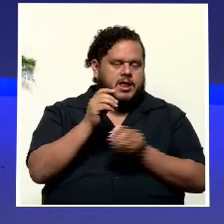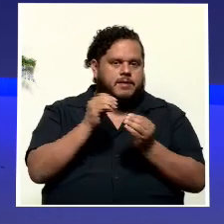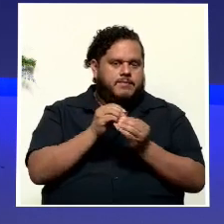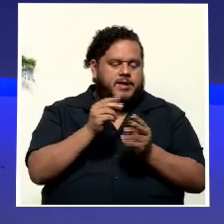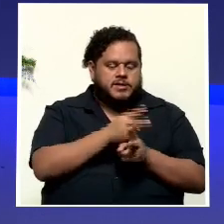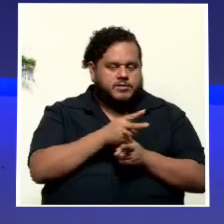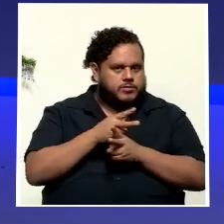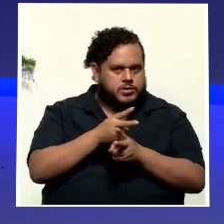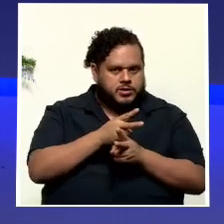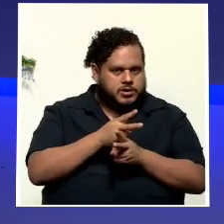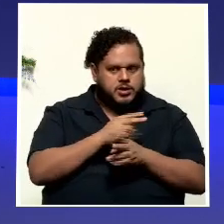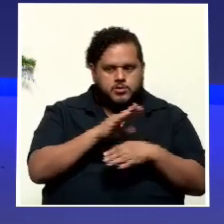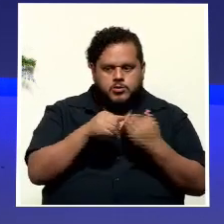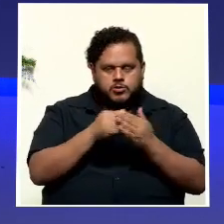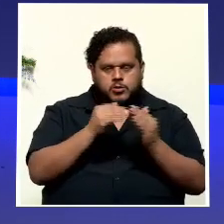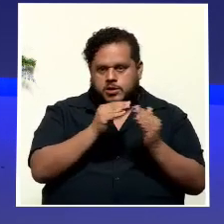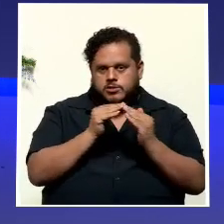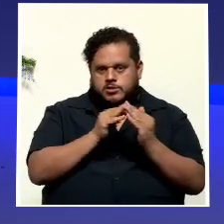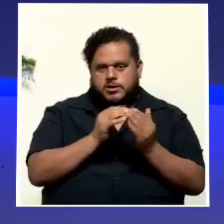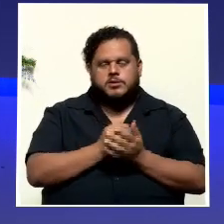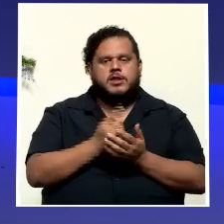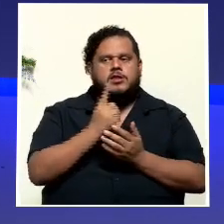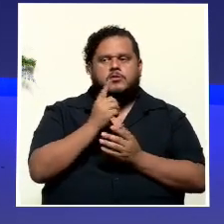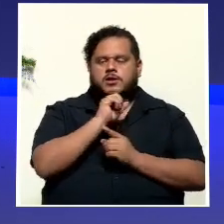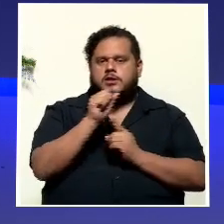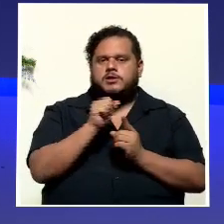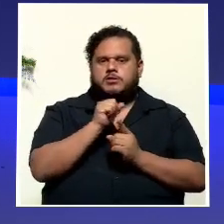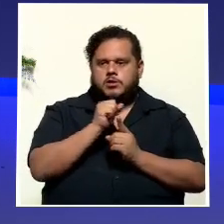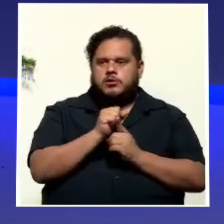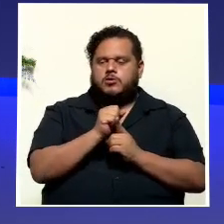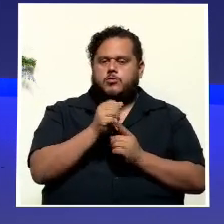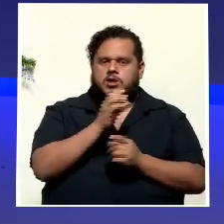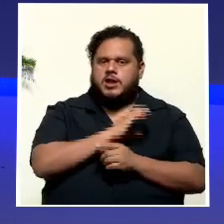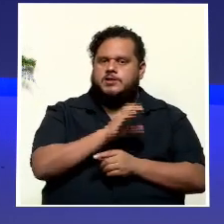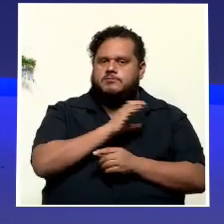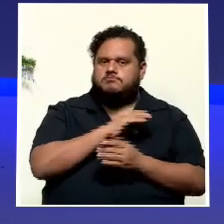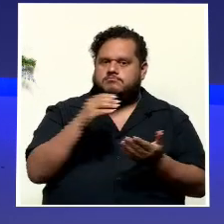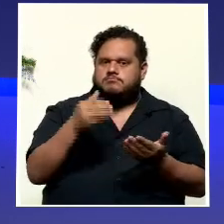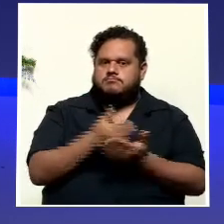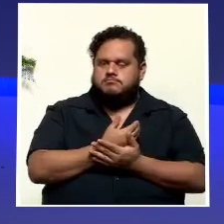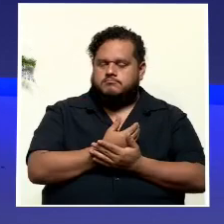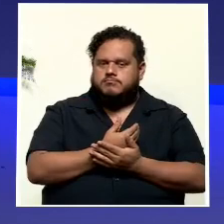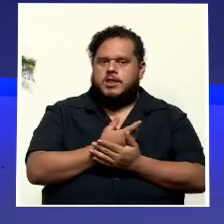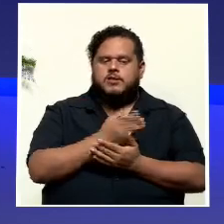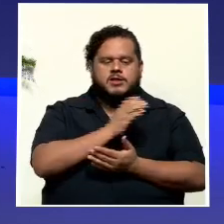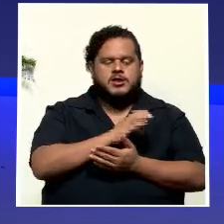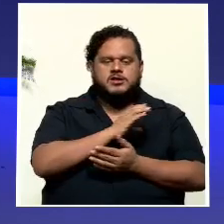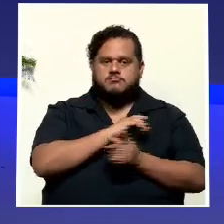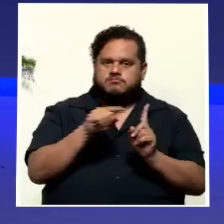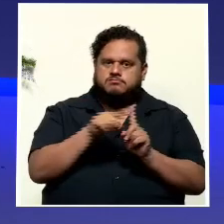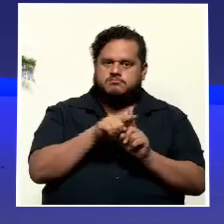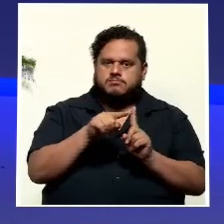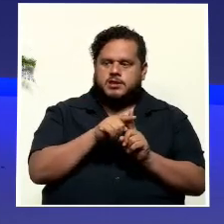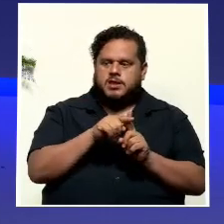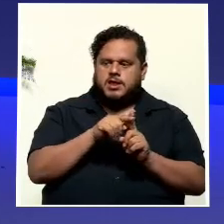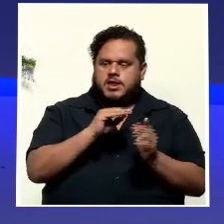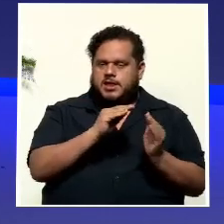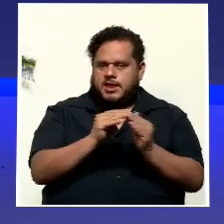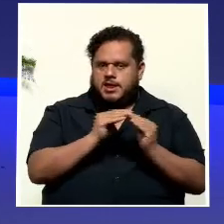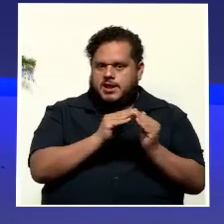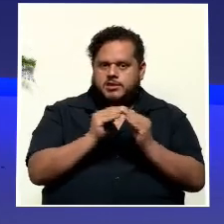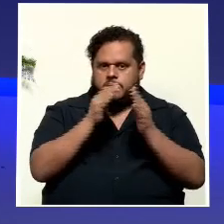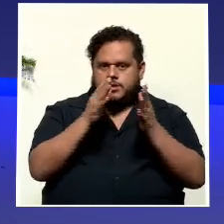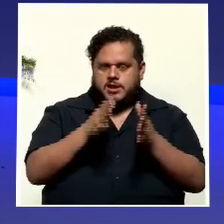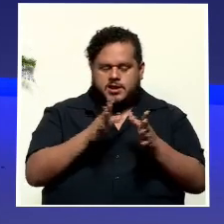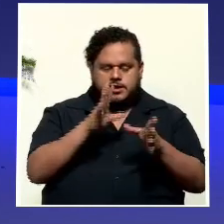monitoreadas, creo, por la ciudadanía. Es un rasgo nuevo, es un rasgo positivo que la ciudadanía se